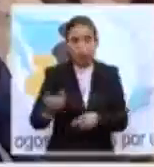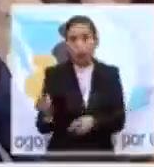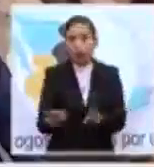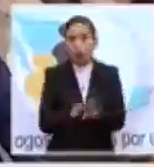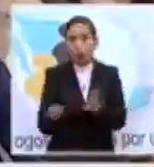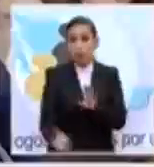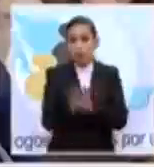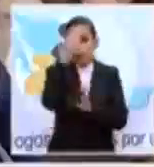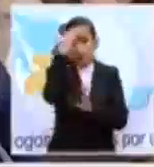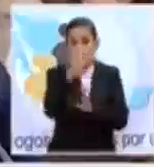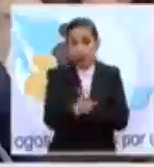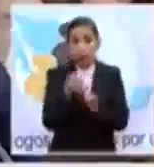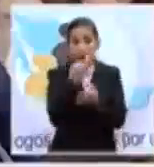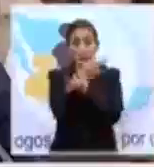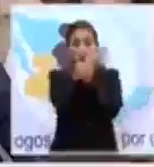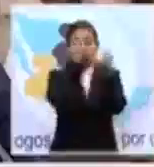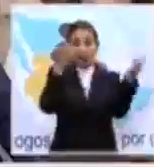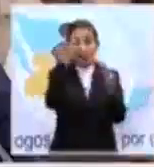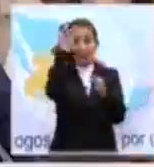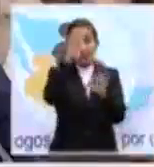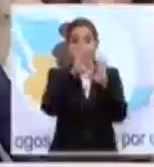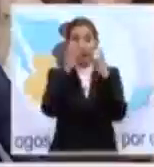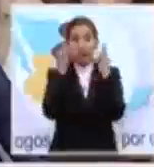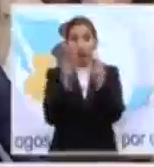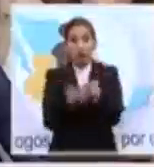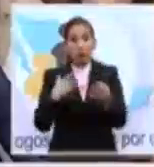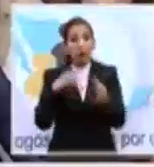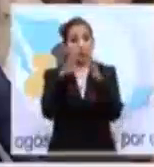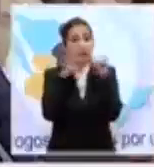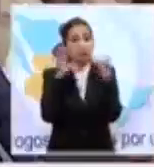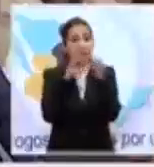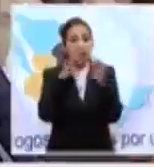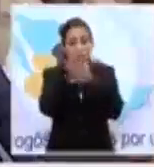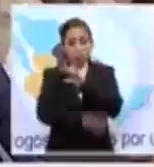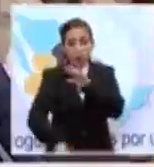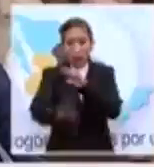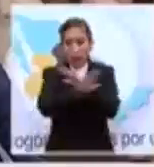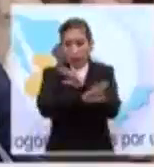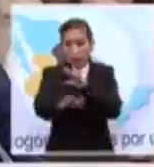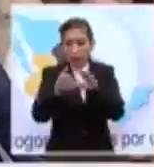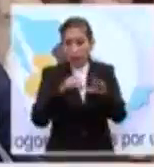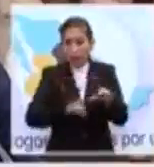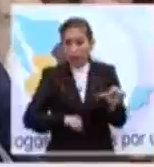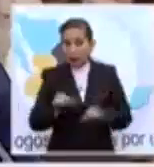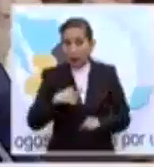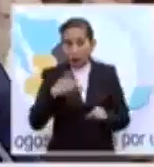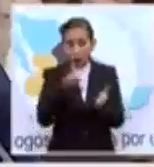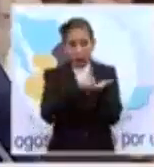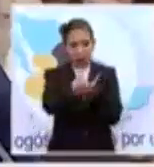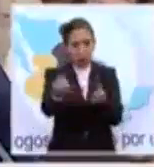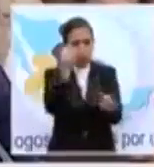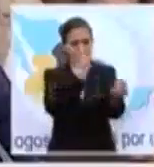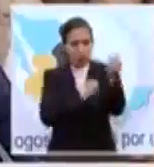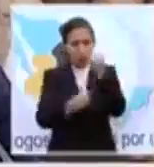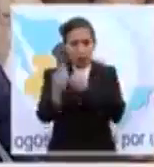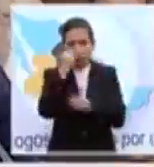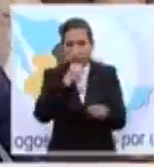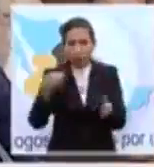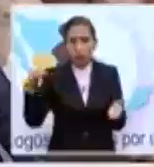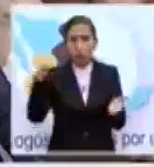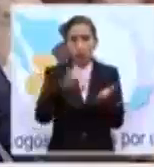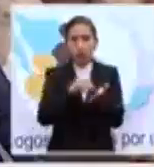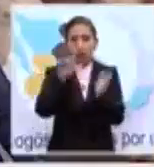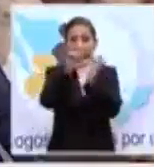saben, el decreto de dicha estrategia plantea como eje de acción el derecho a la alimentación establecido en